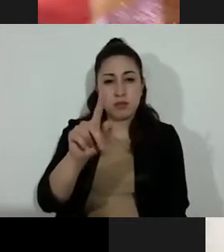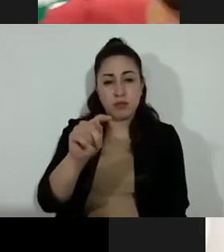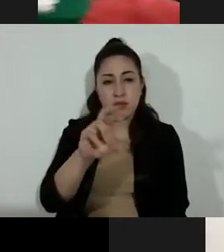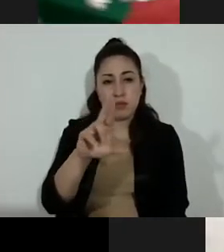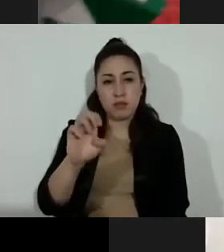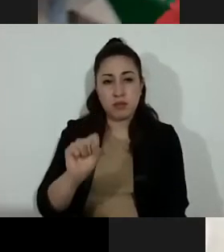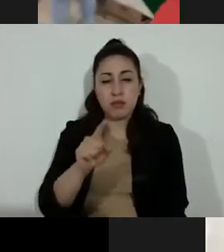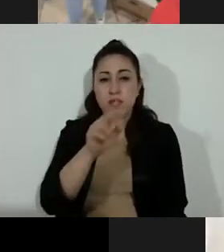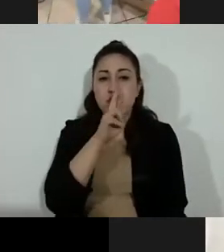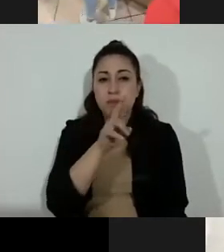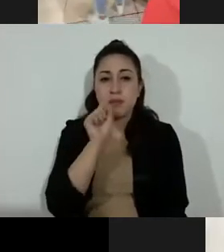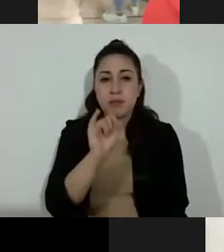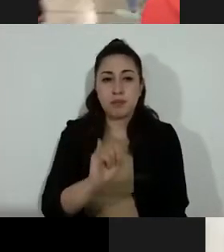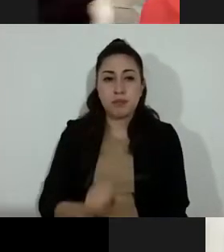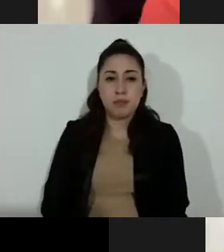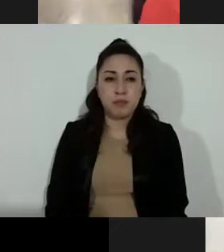A favor.